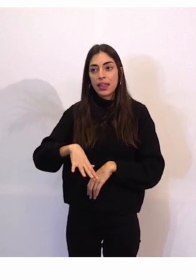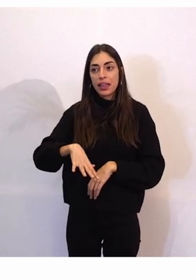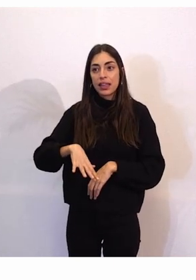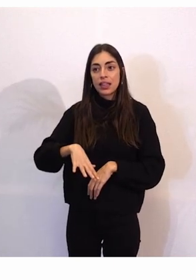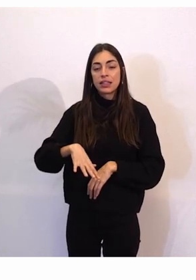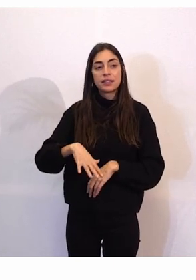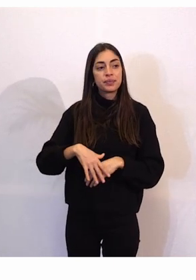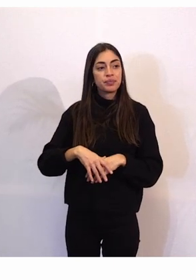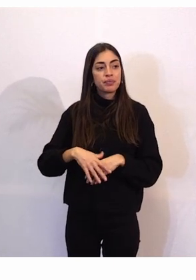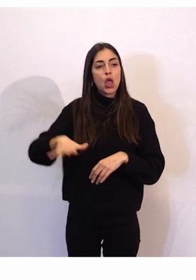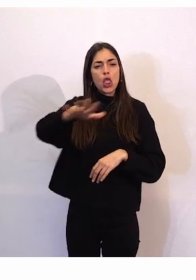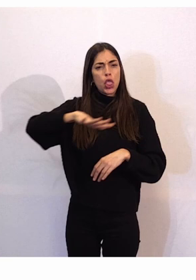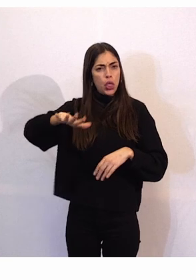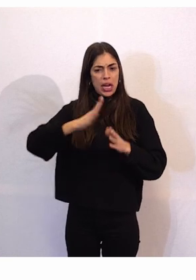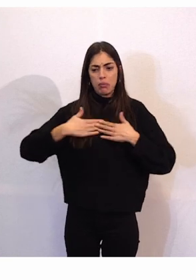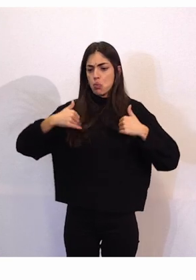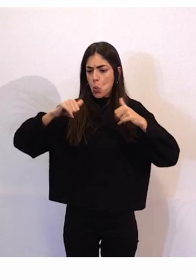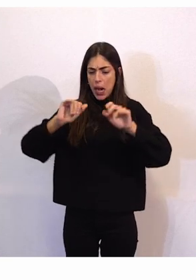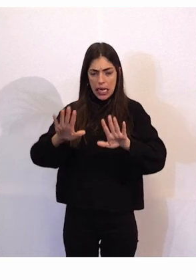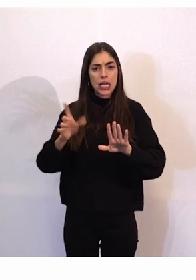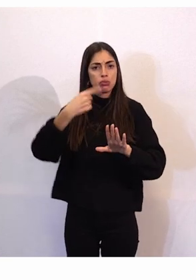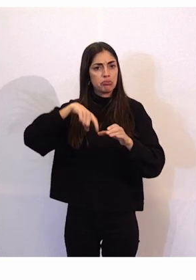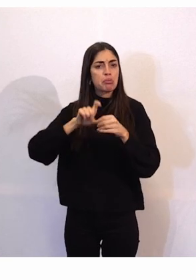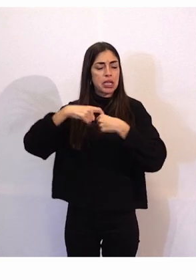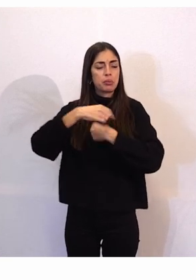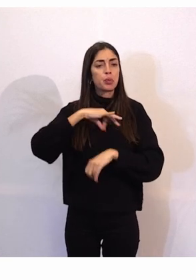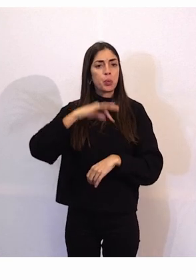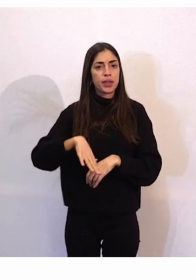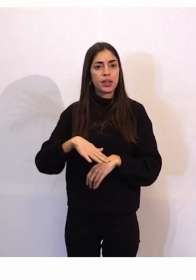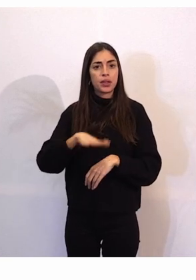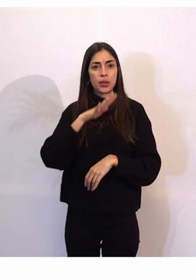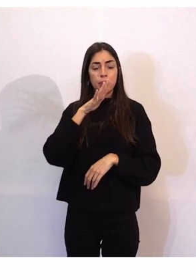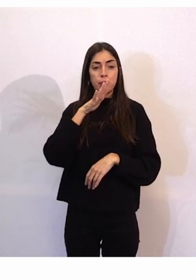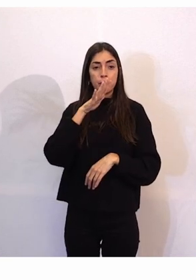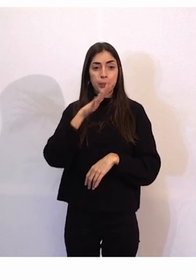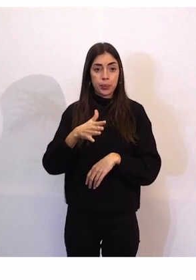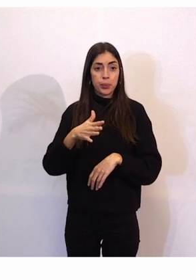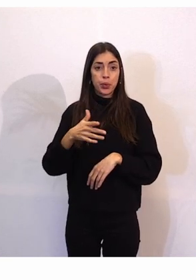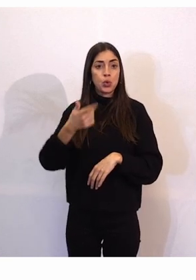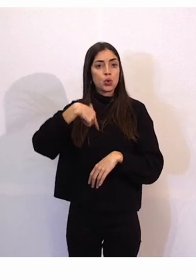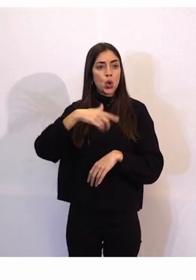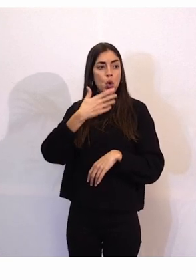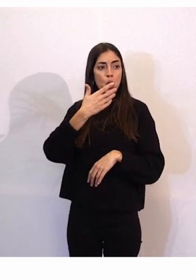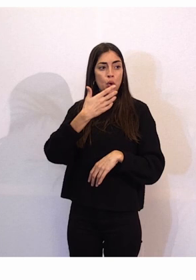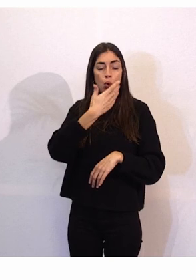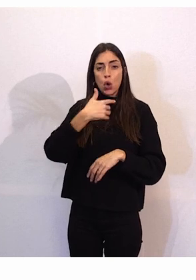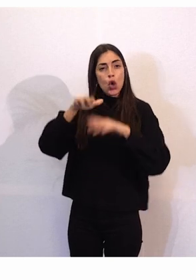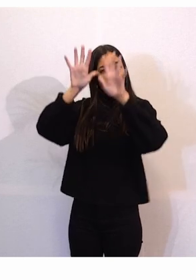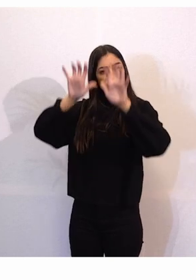queramos. Son una que conoce muy bien a María Elena. No lo he